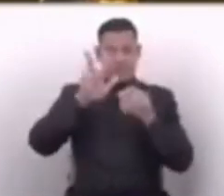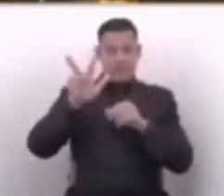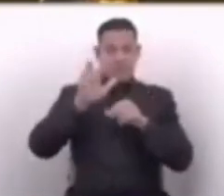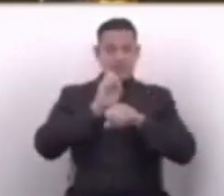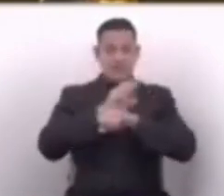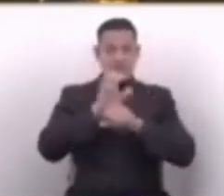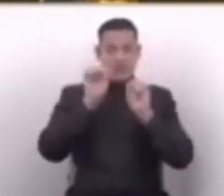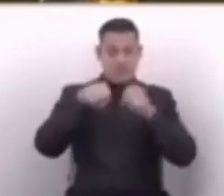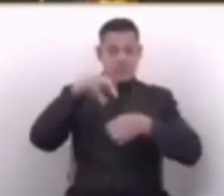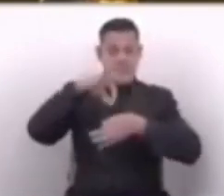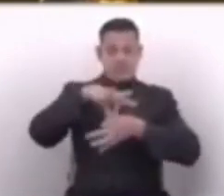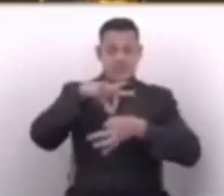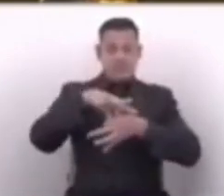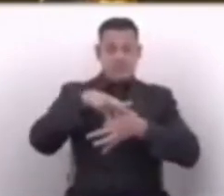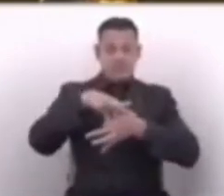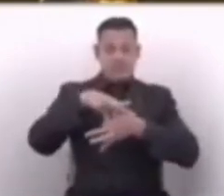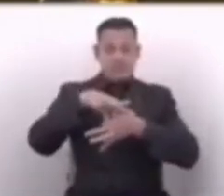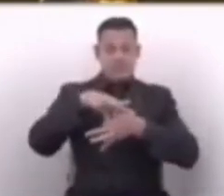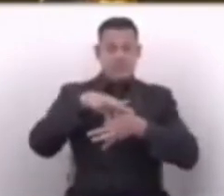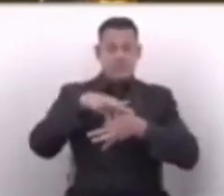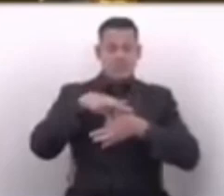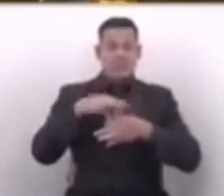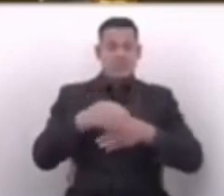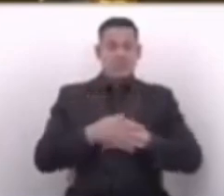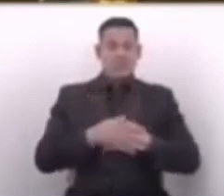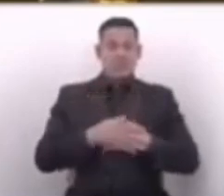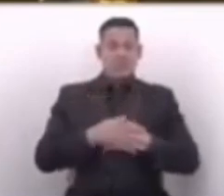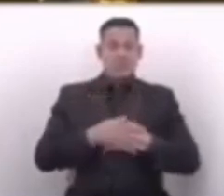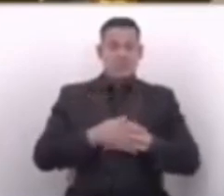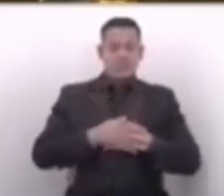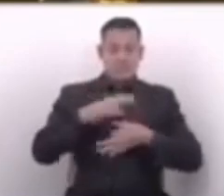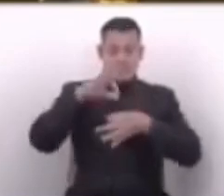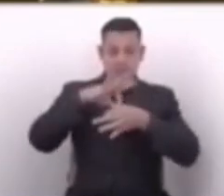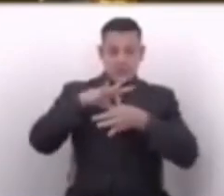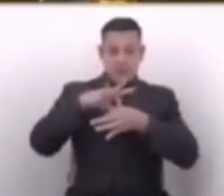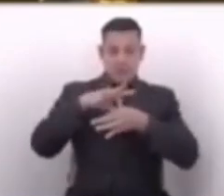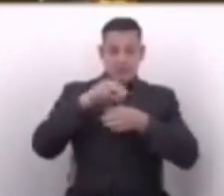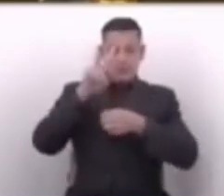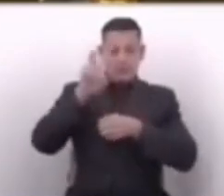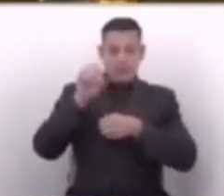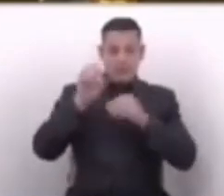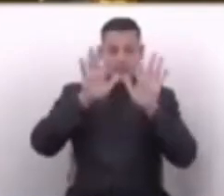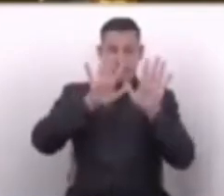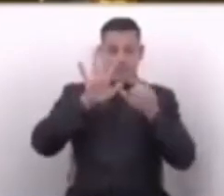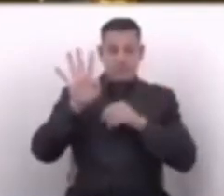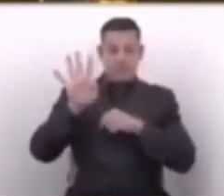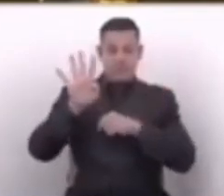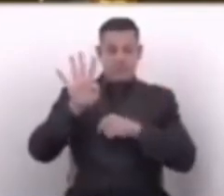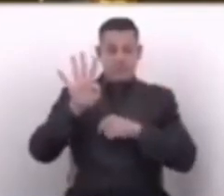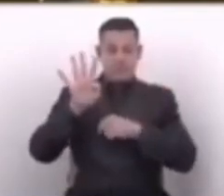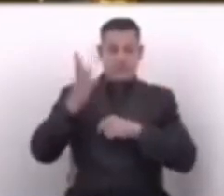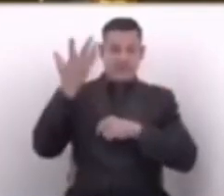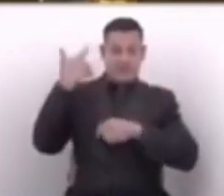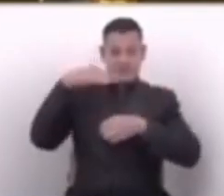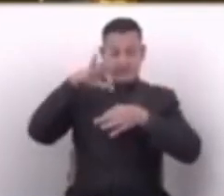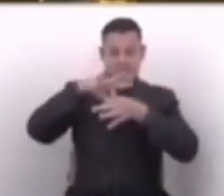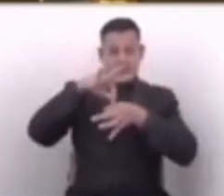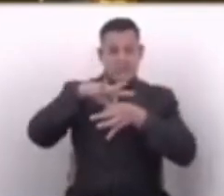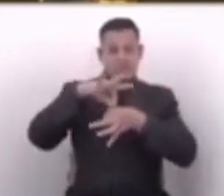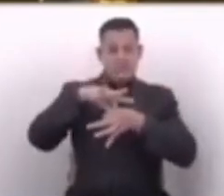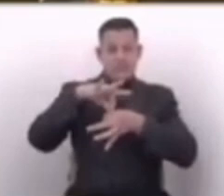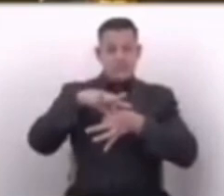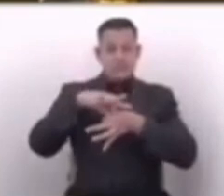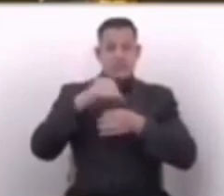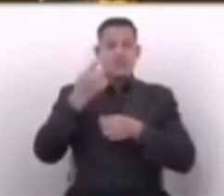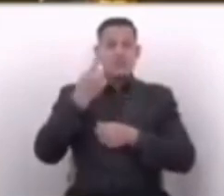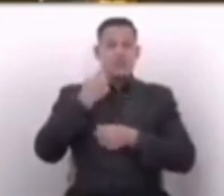dijeron que podían votar para la elección del 2014? Aquella elección